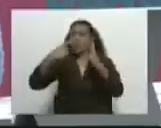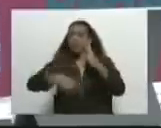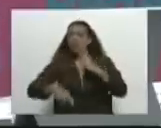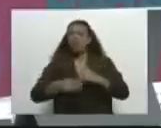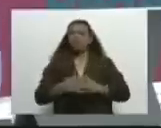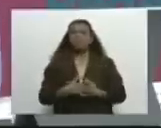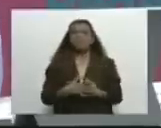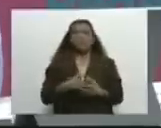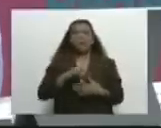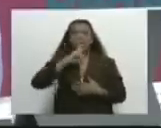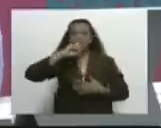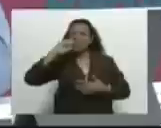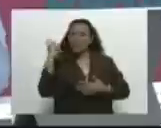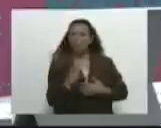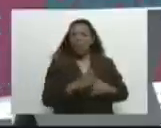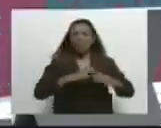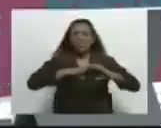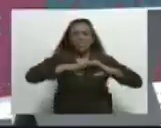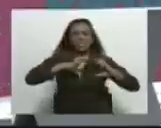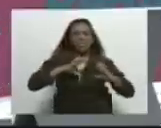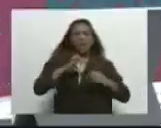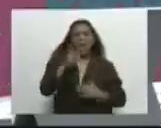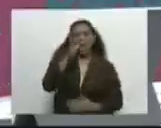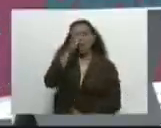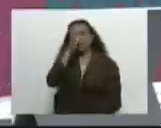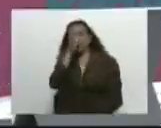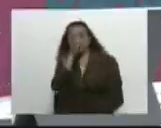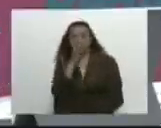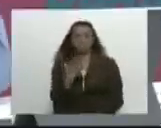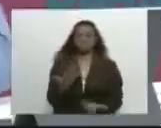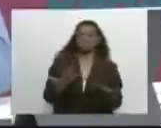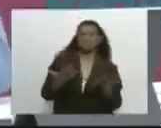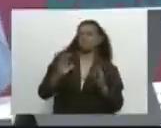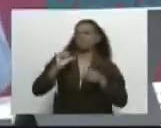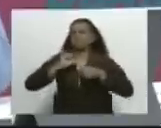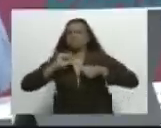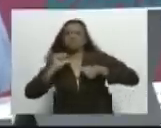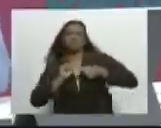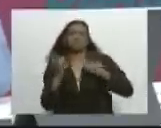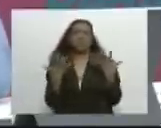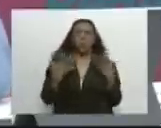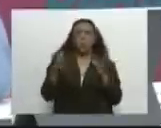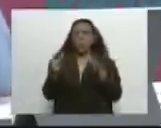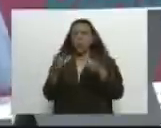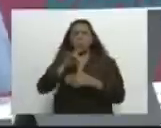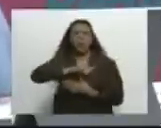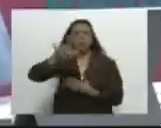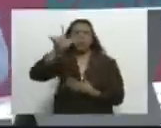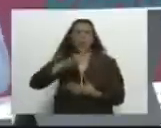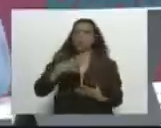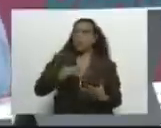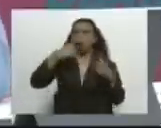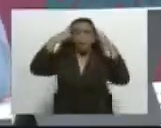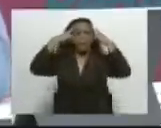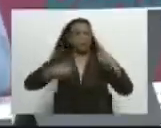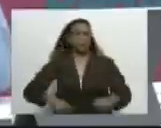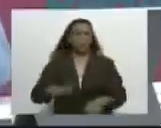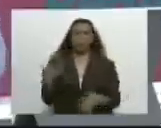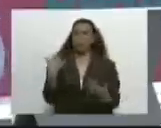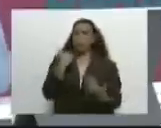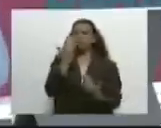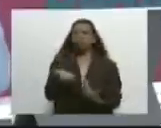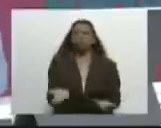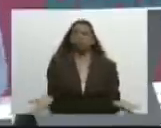a llenar de odio, a burlarse de nuestra Fuerza Armada, a decir que nuestros aviadores no tienen la preparación ni